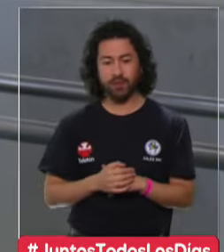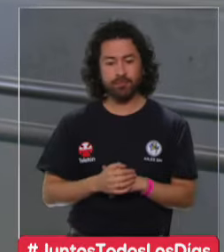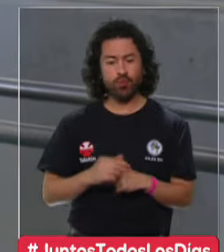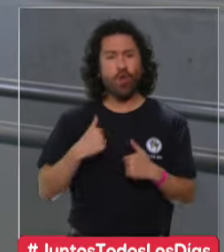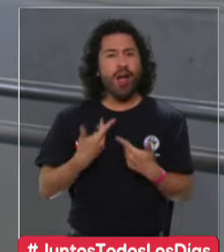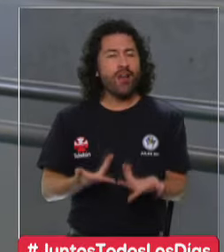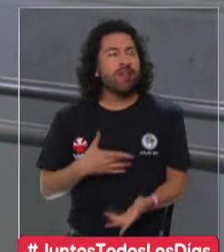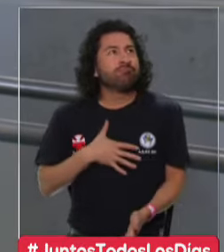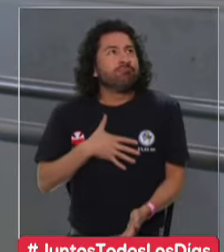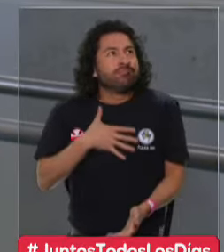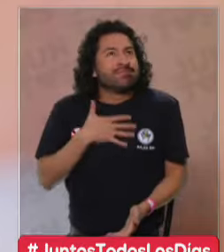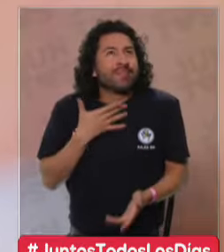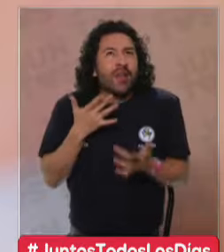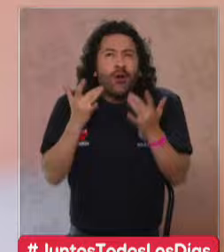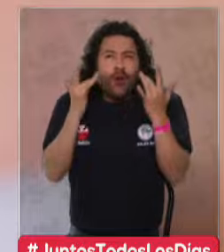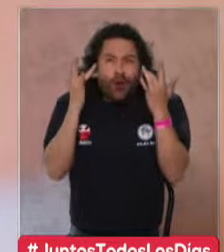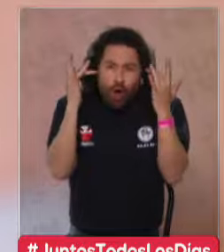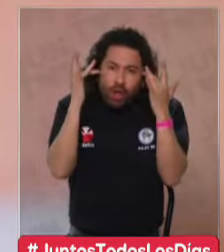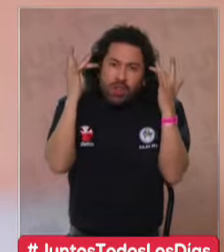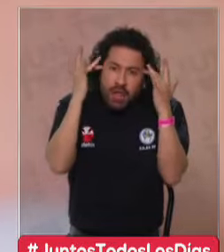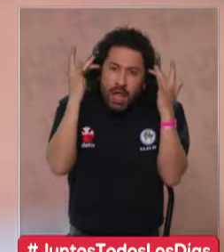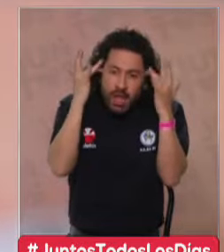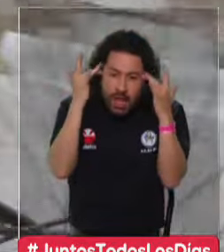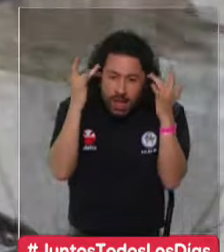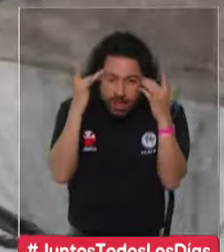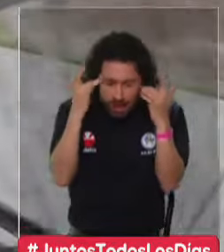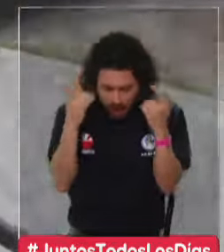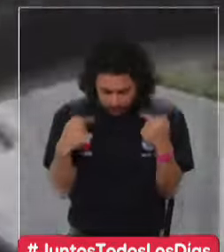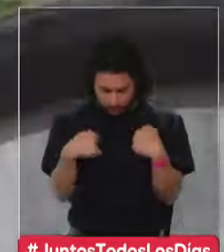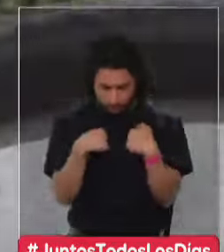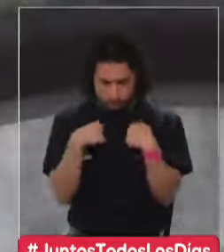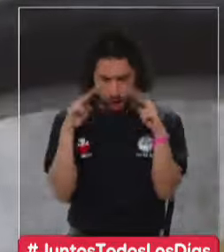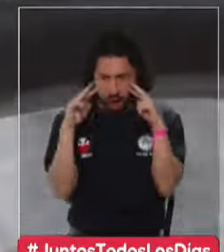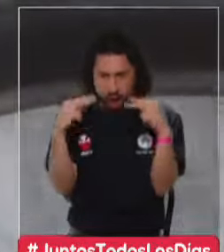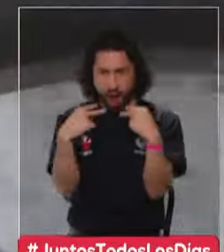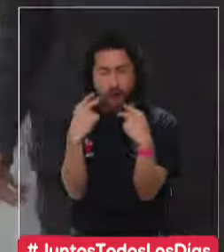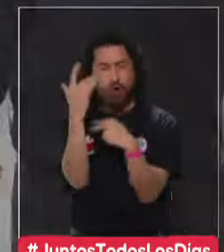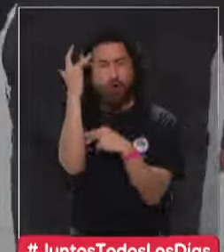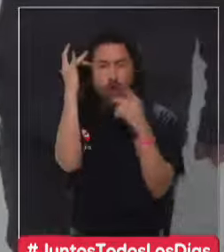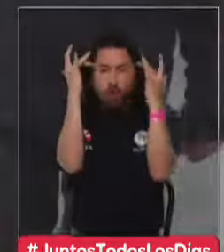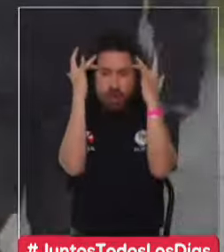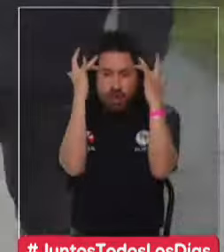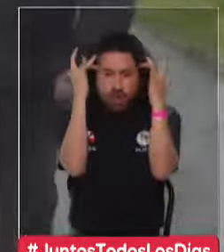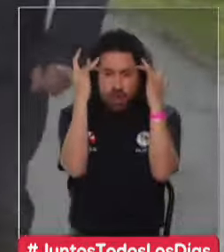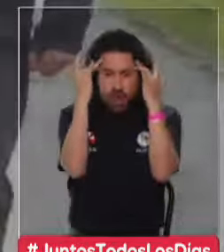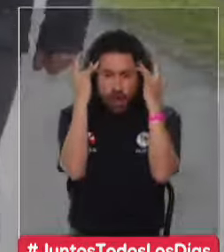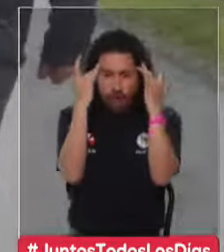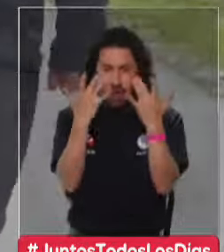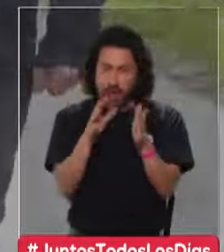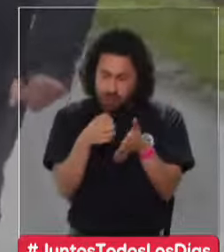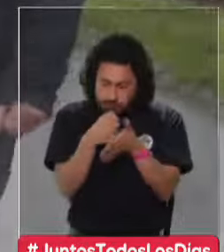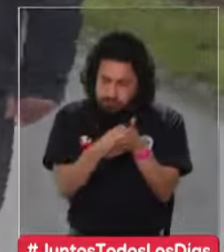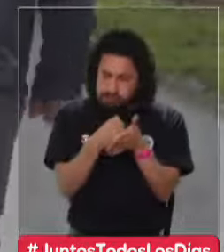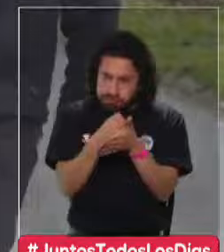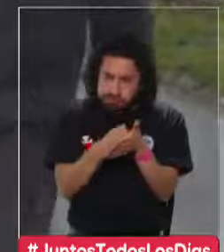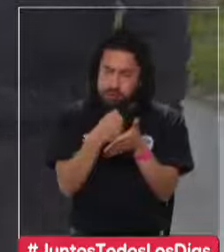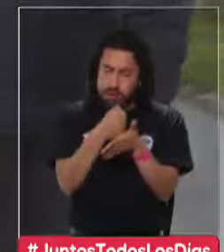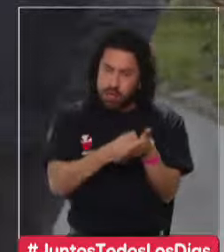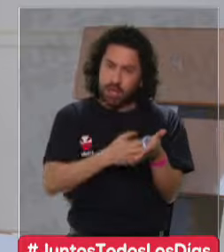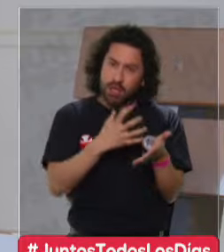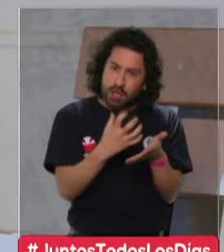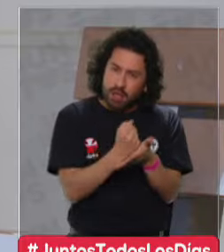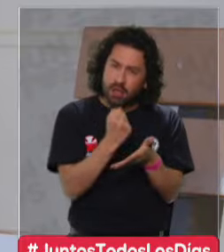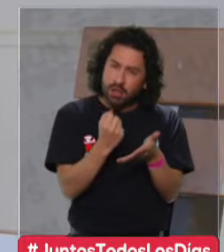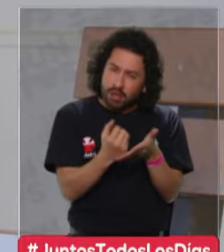siento contenta de mí misma, de poder haber salido adelante.